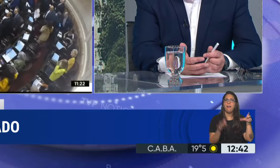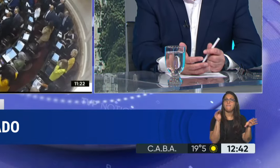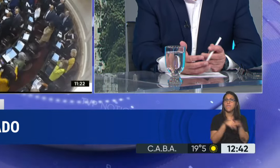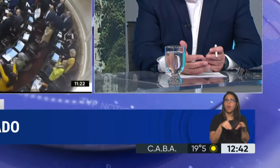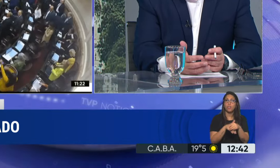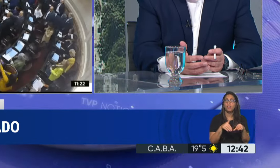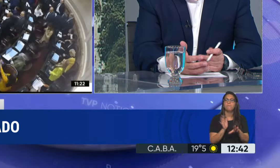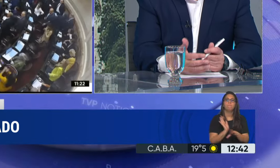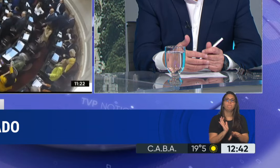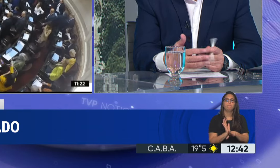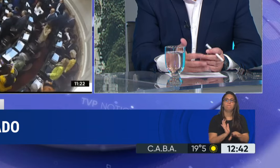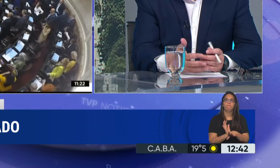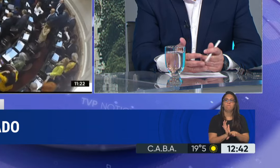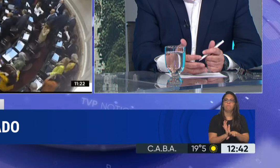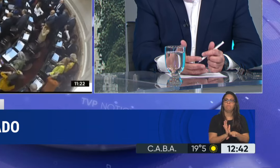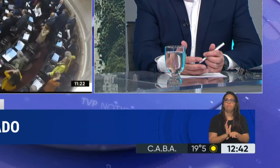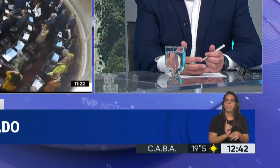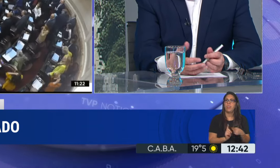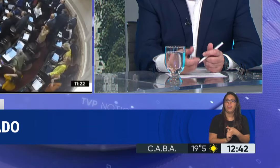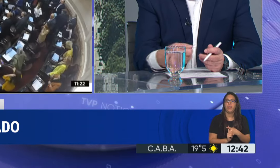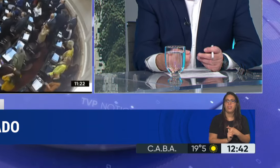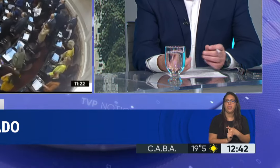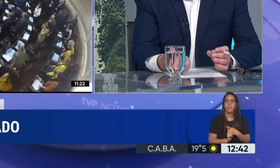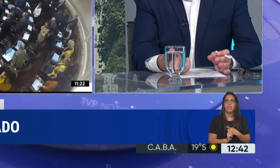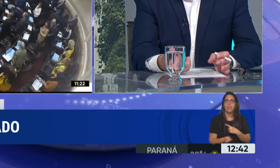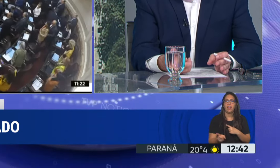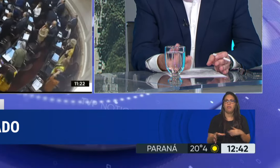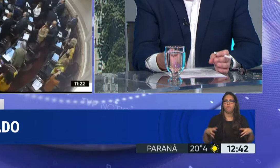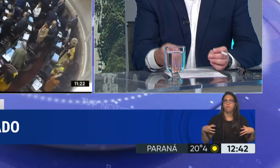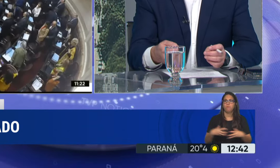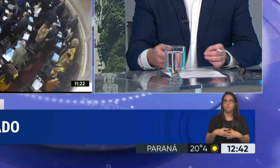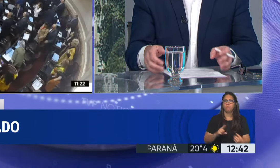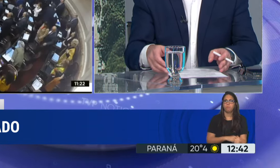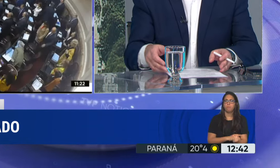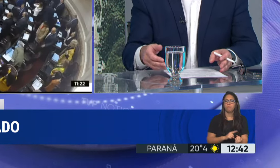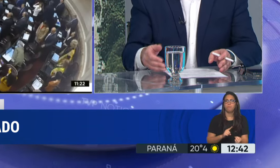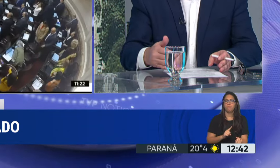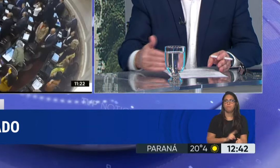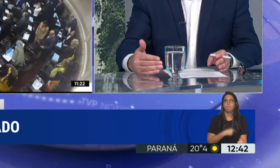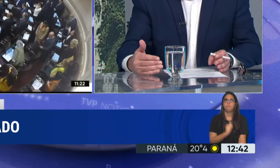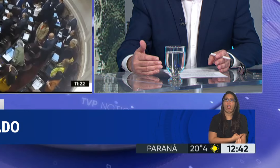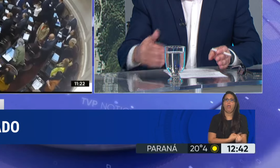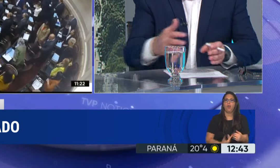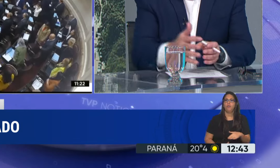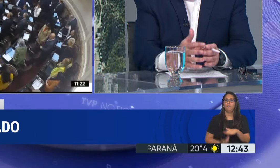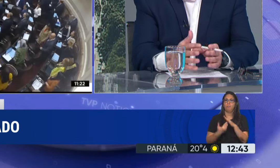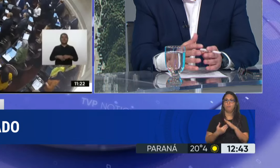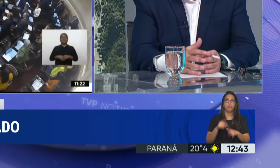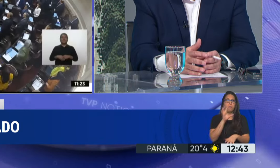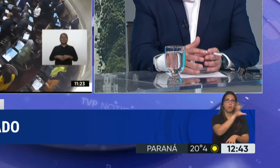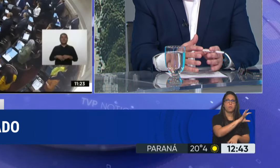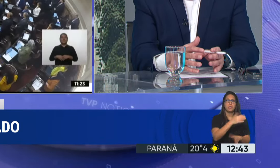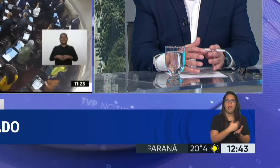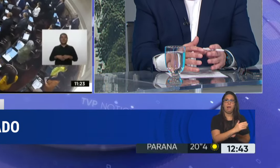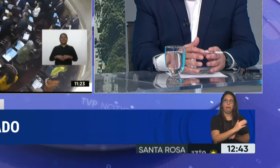digamos, principalmente por parte de las principales fuerzas políticas. Y los partidos provinciales quedan un poco de lado. La idea